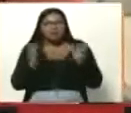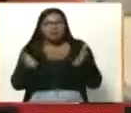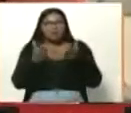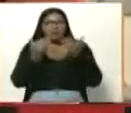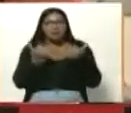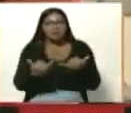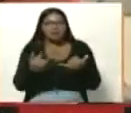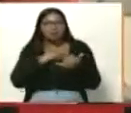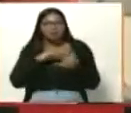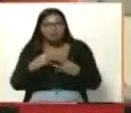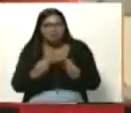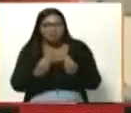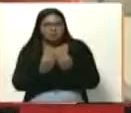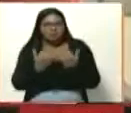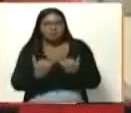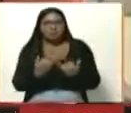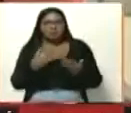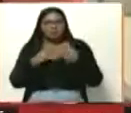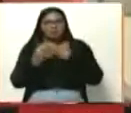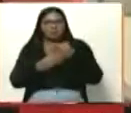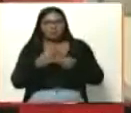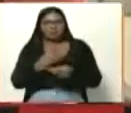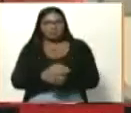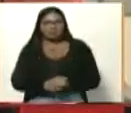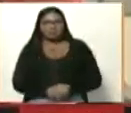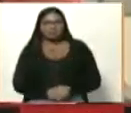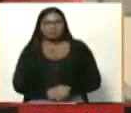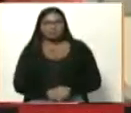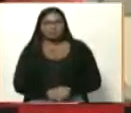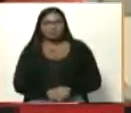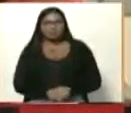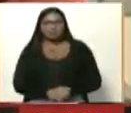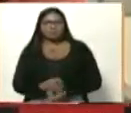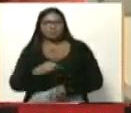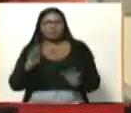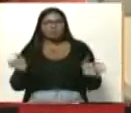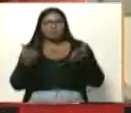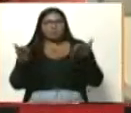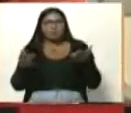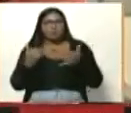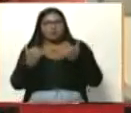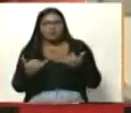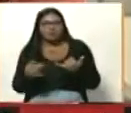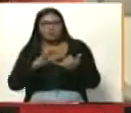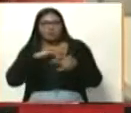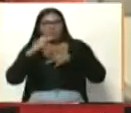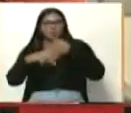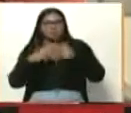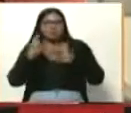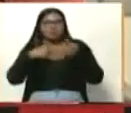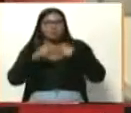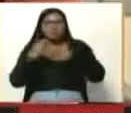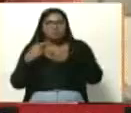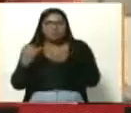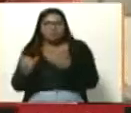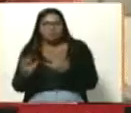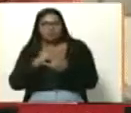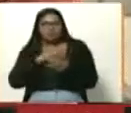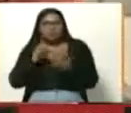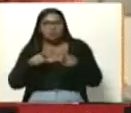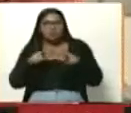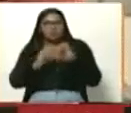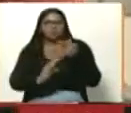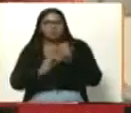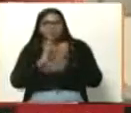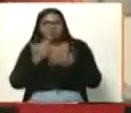haga y acompañar eso que vamos a hacer. Queremos relanzar todo nuestro proceso comercial a través de las tiendas de la Fundación